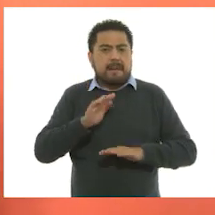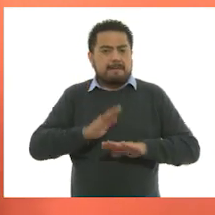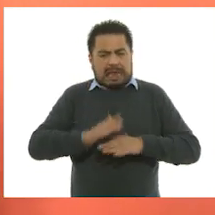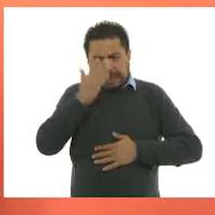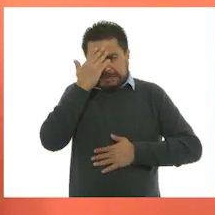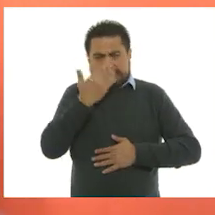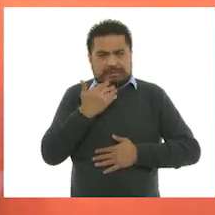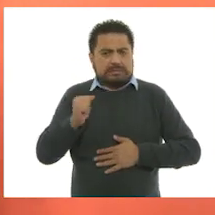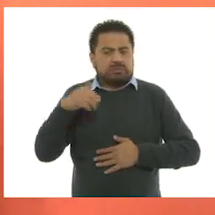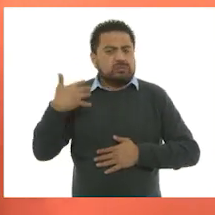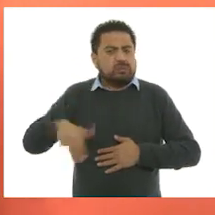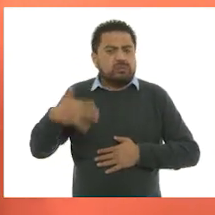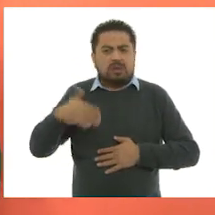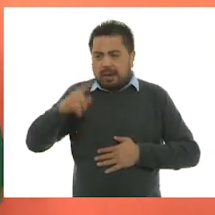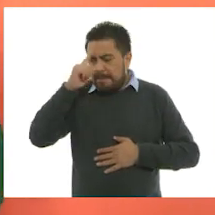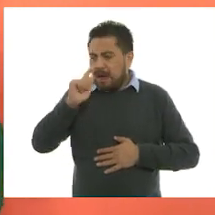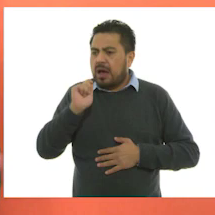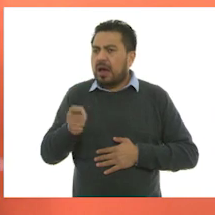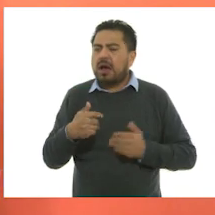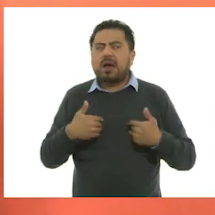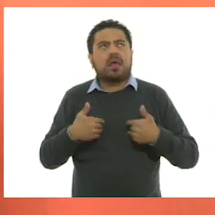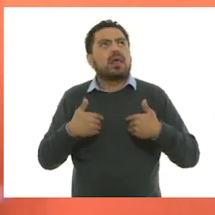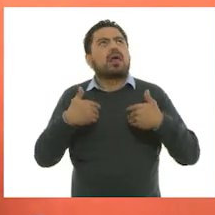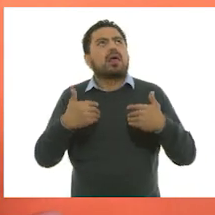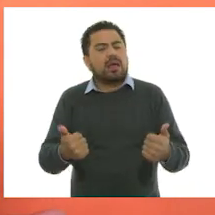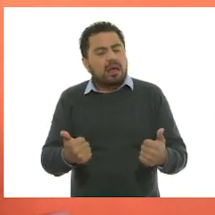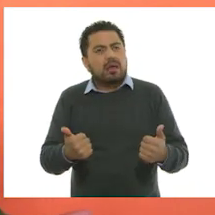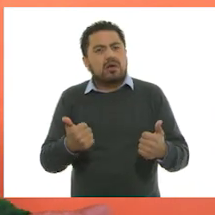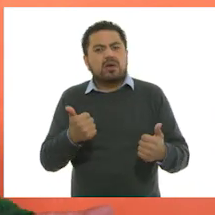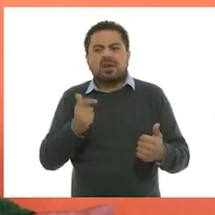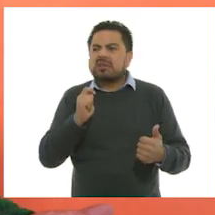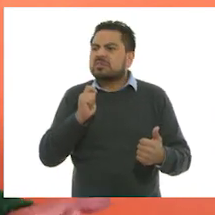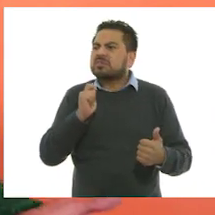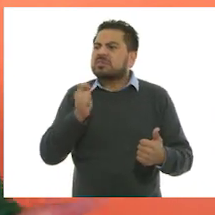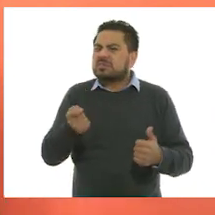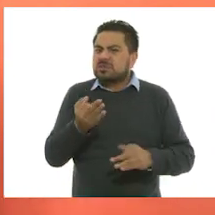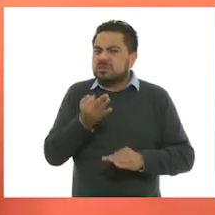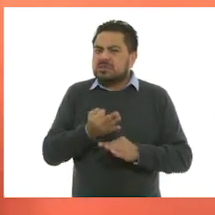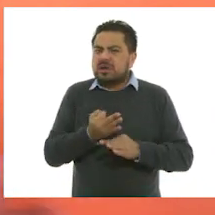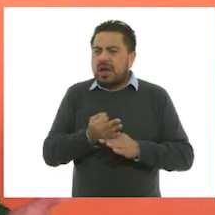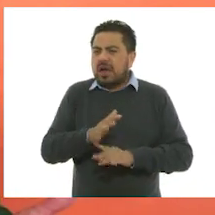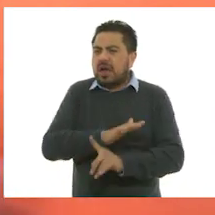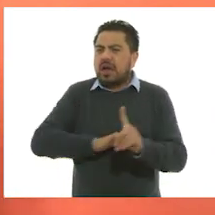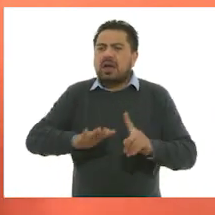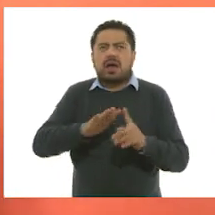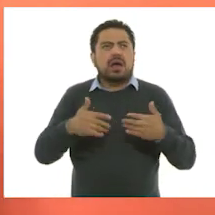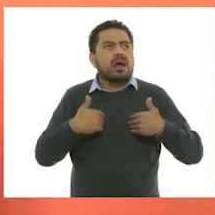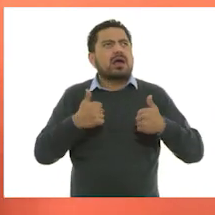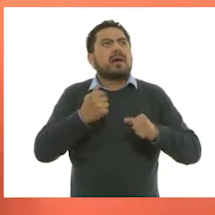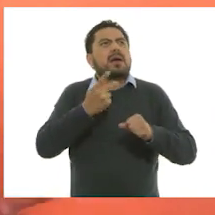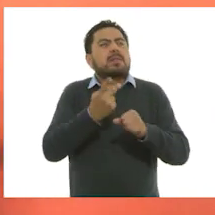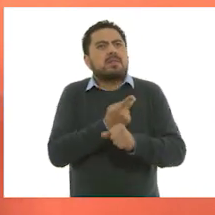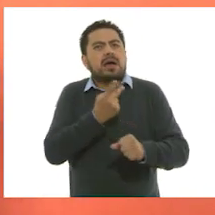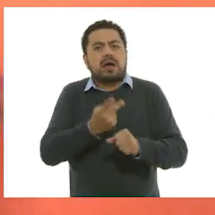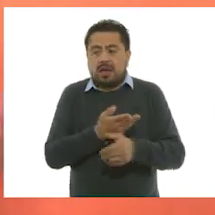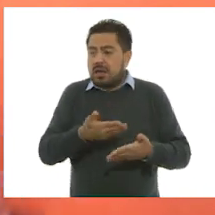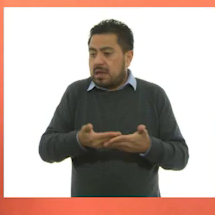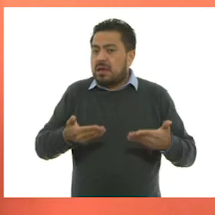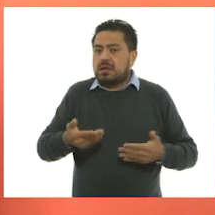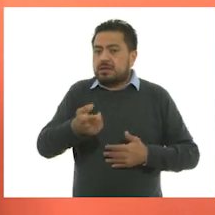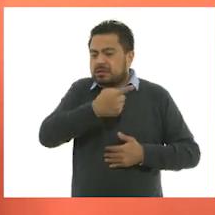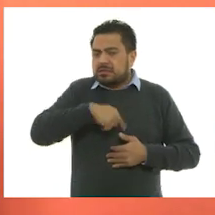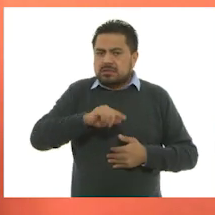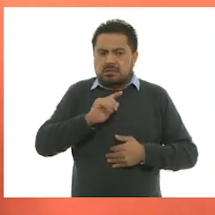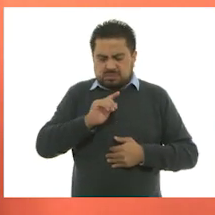hábiles para darse a entender y para entender lo que están ávidos de entender lo que está sucediendo. Entonces nos